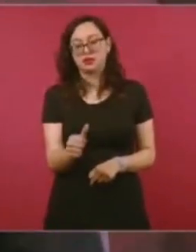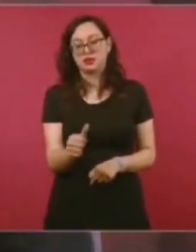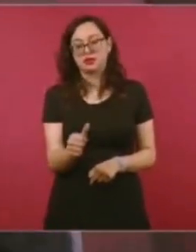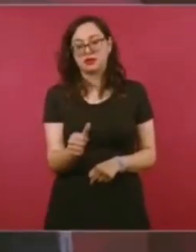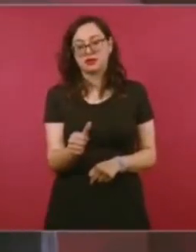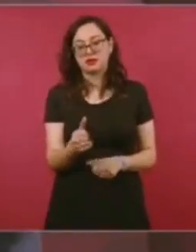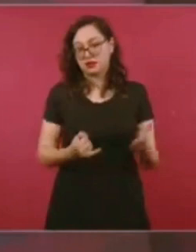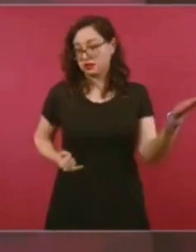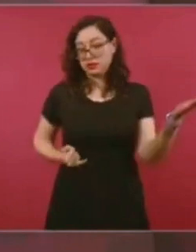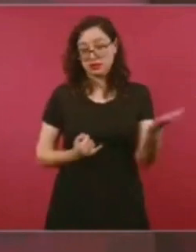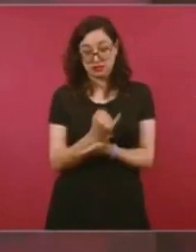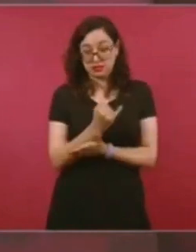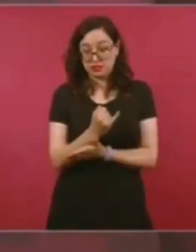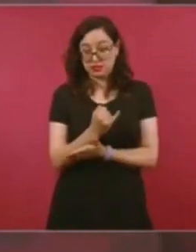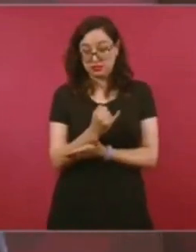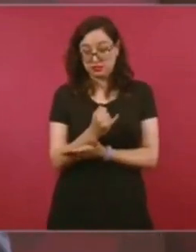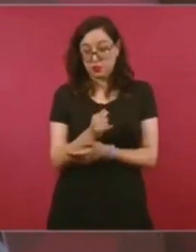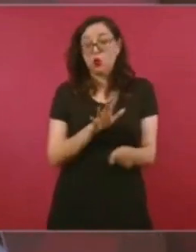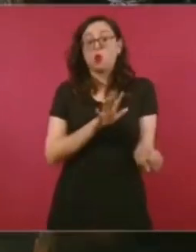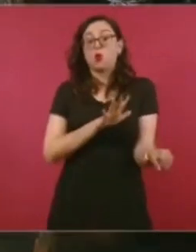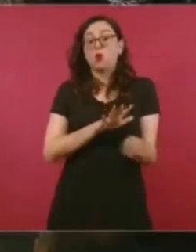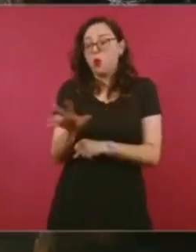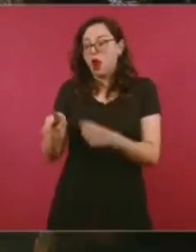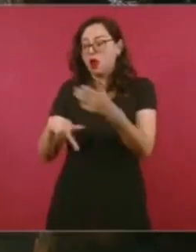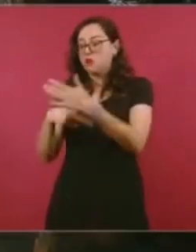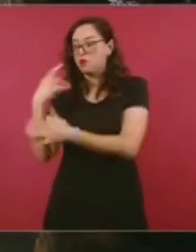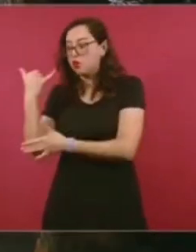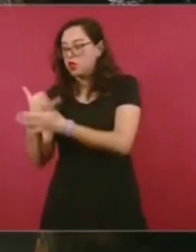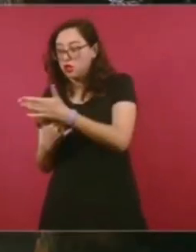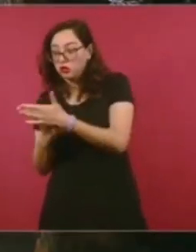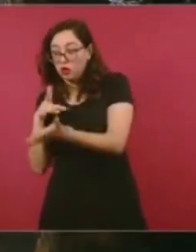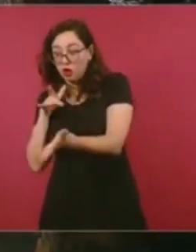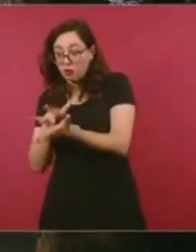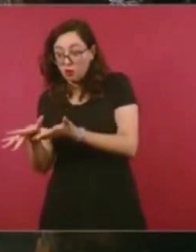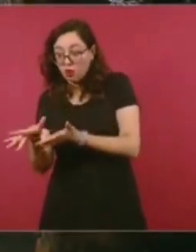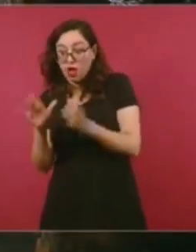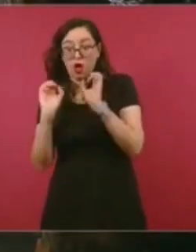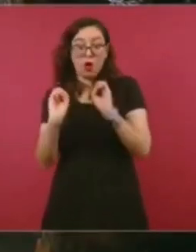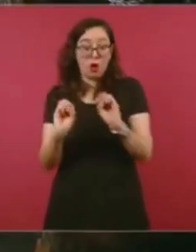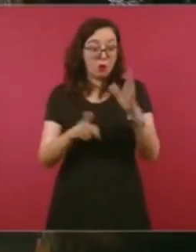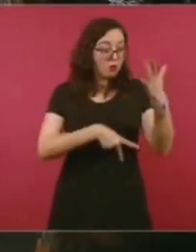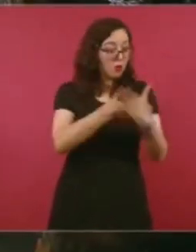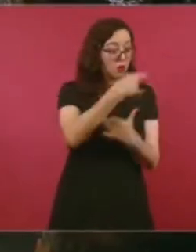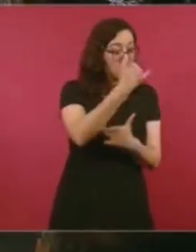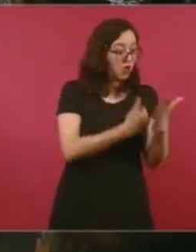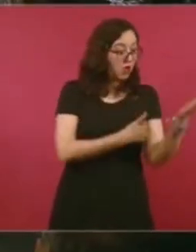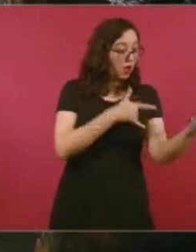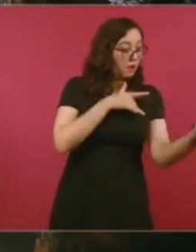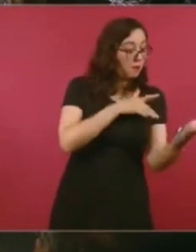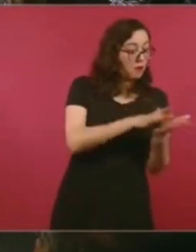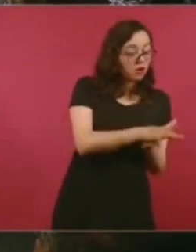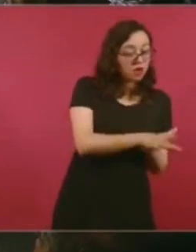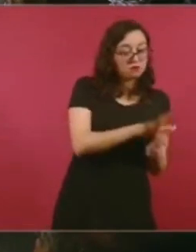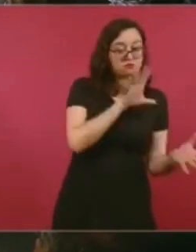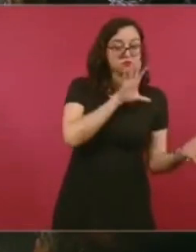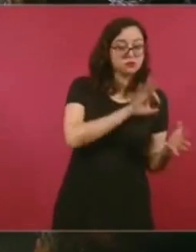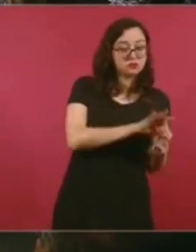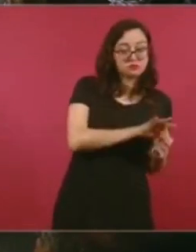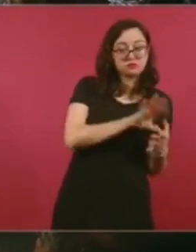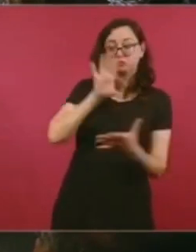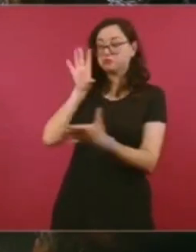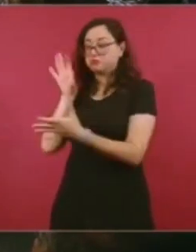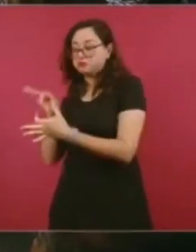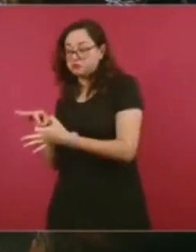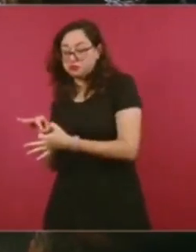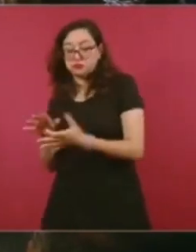descalificaciones que ha recibido tanto él como la candidata Claudia seba por parte de ciertos sectores de la sociedad